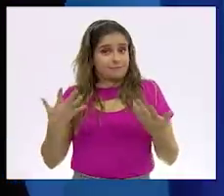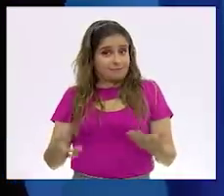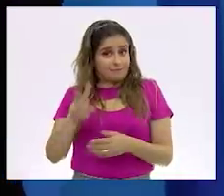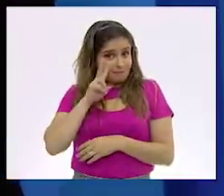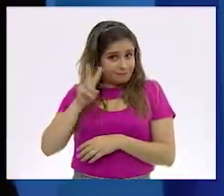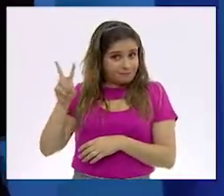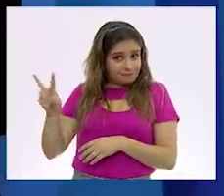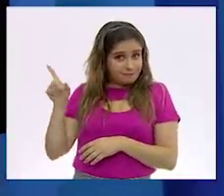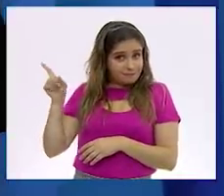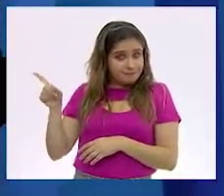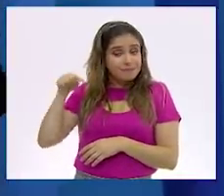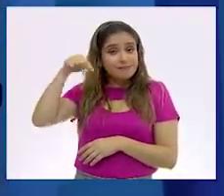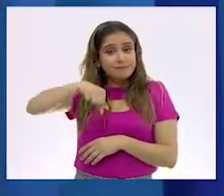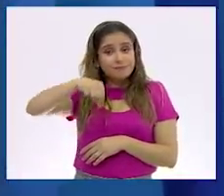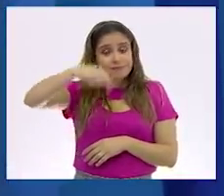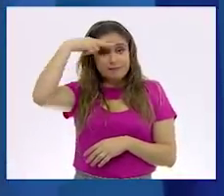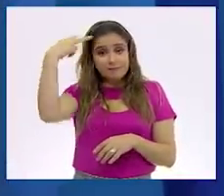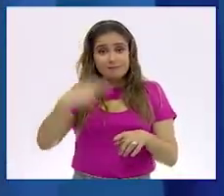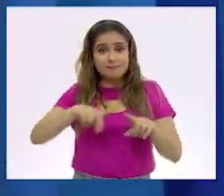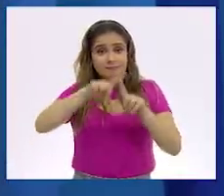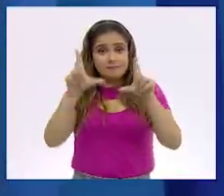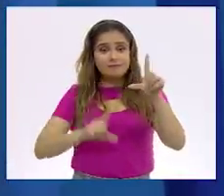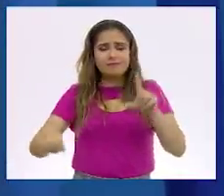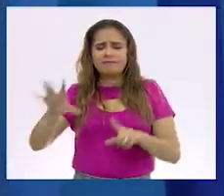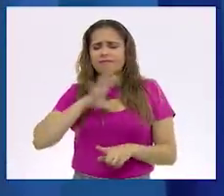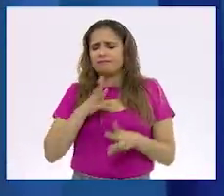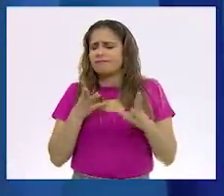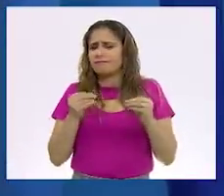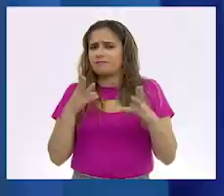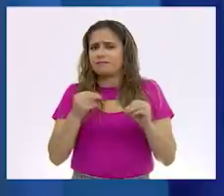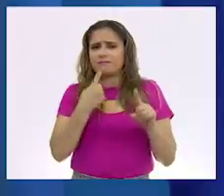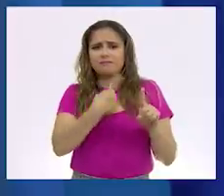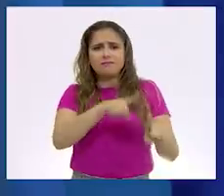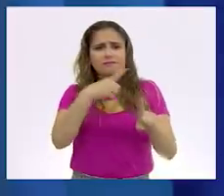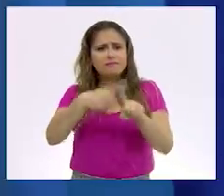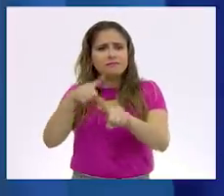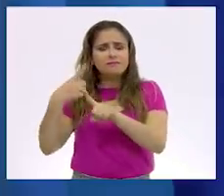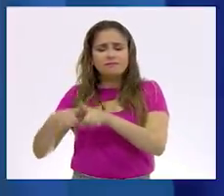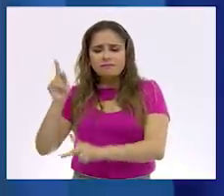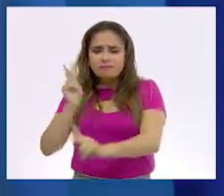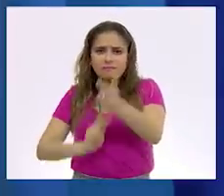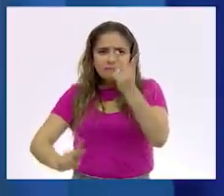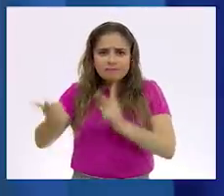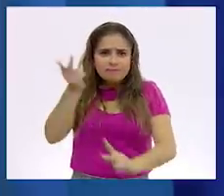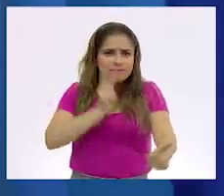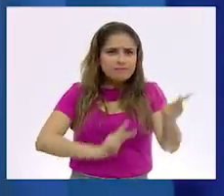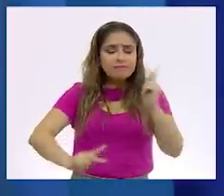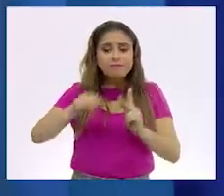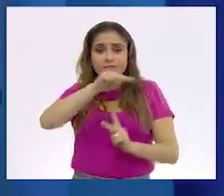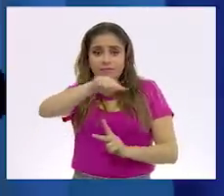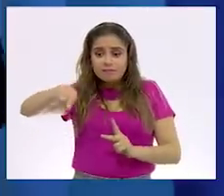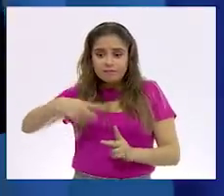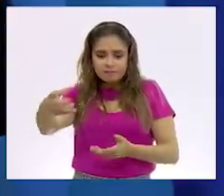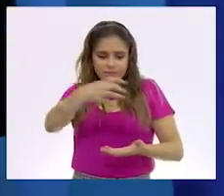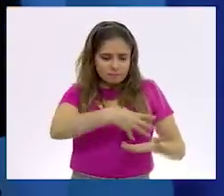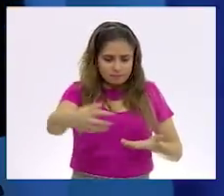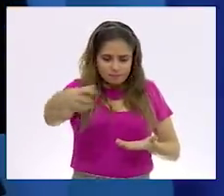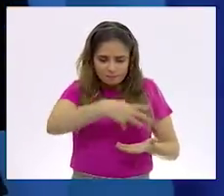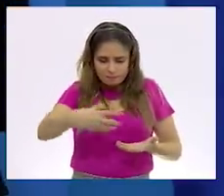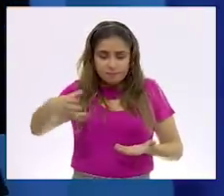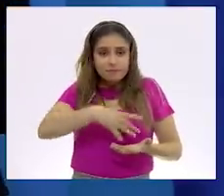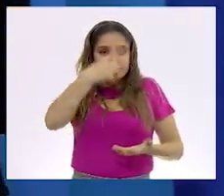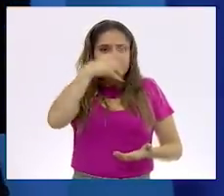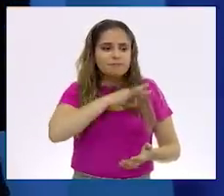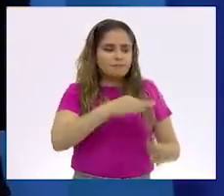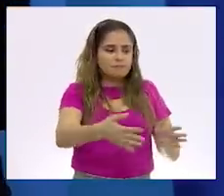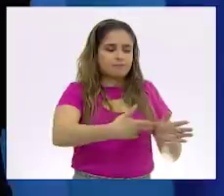darte cuenta, en México existe una gran variedad de especies de plantas que utilizamos para consumo alimentario y